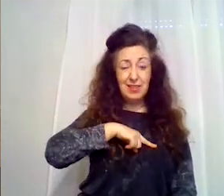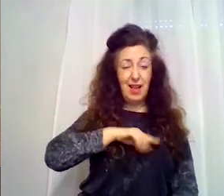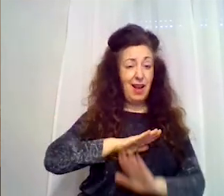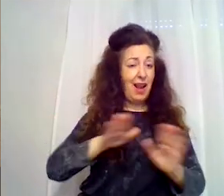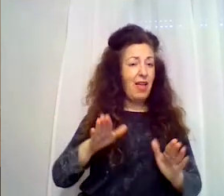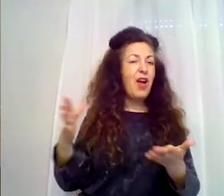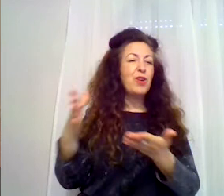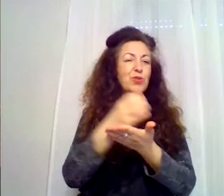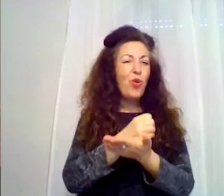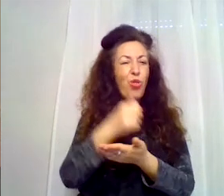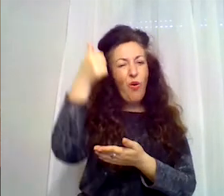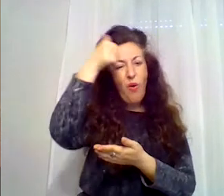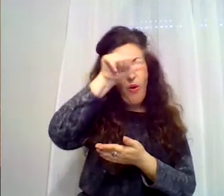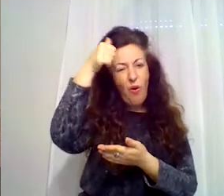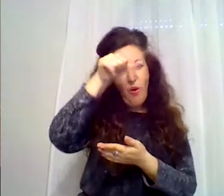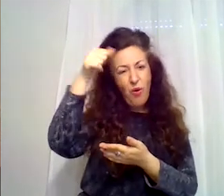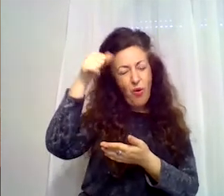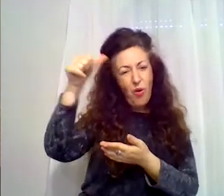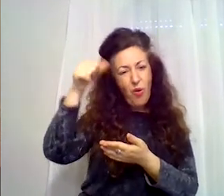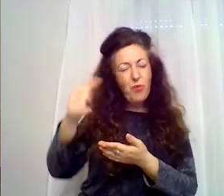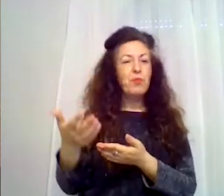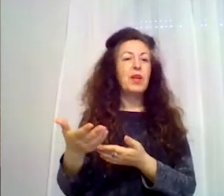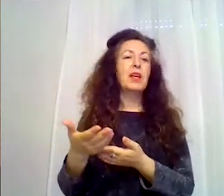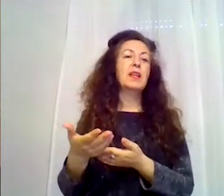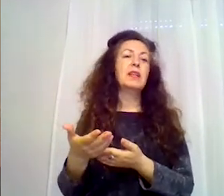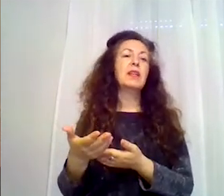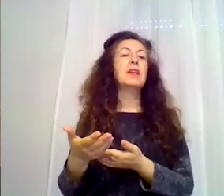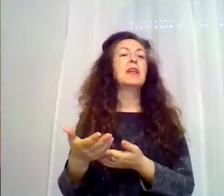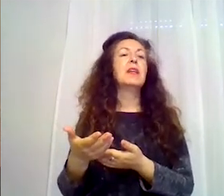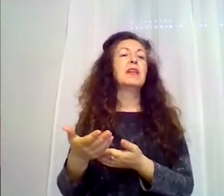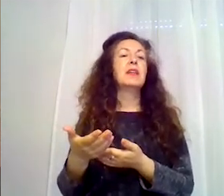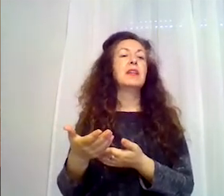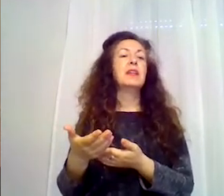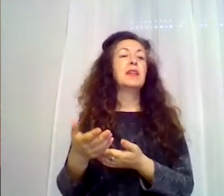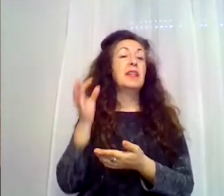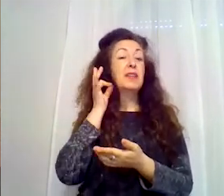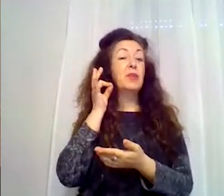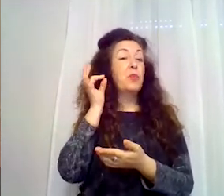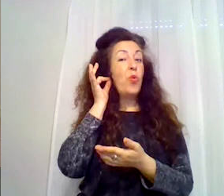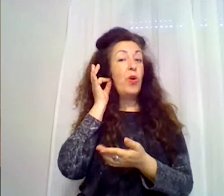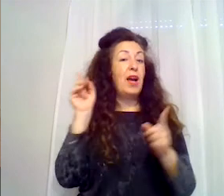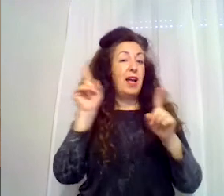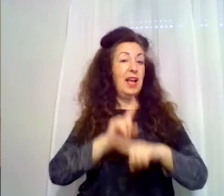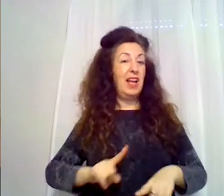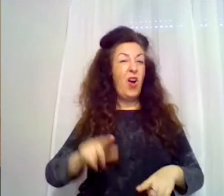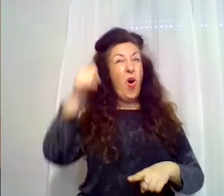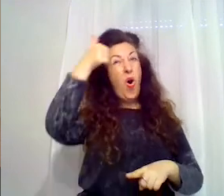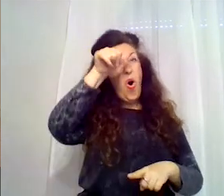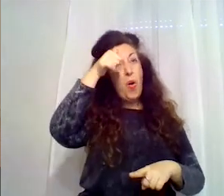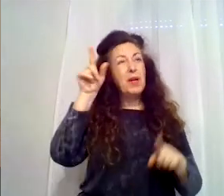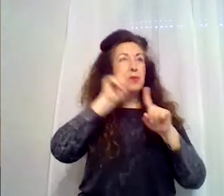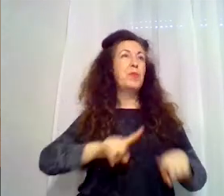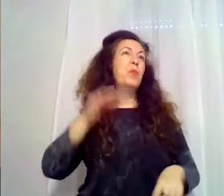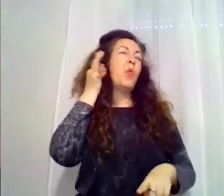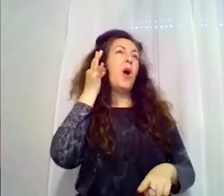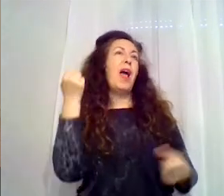personajes poderosos en poder y en dinero, los que podían llevar a estos personajes